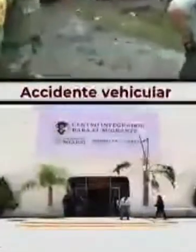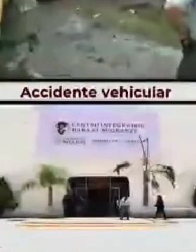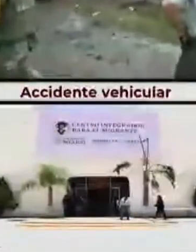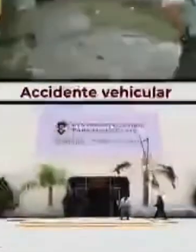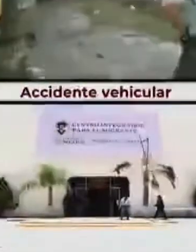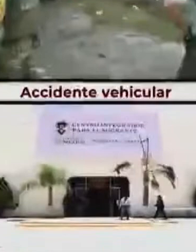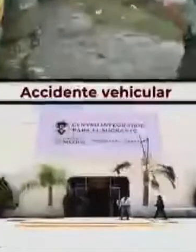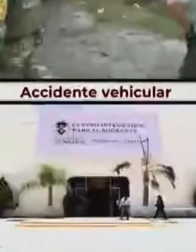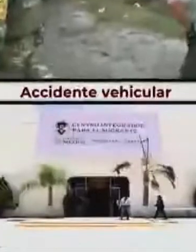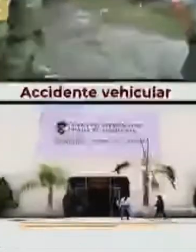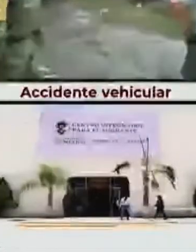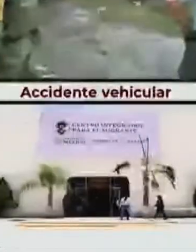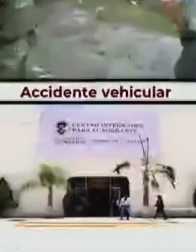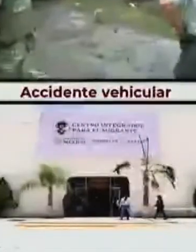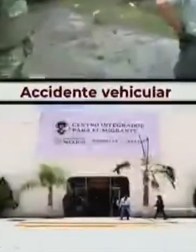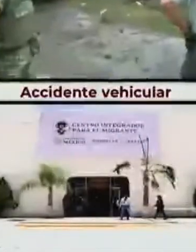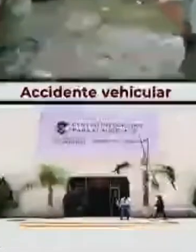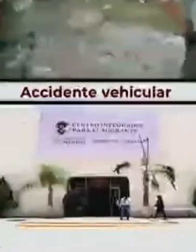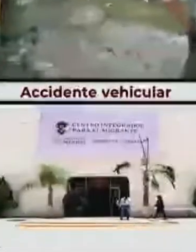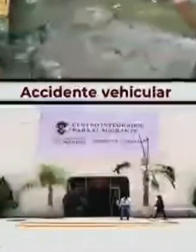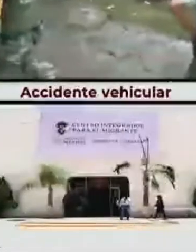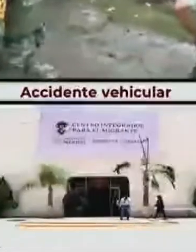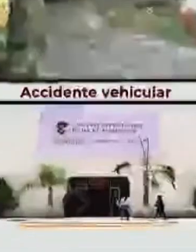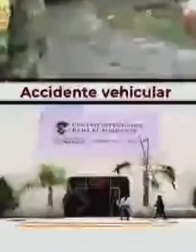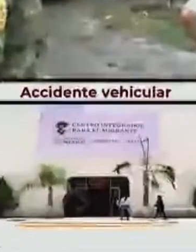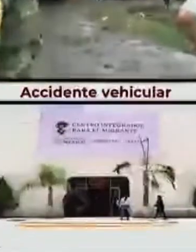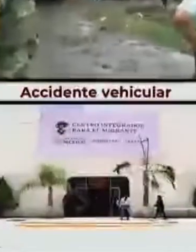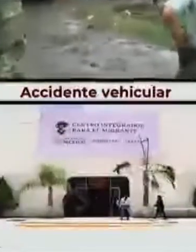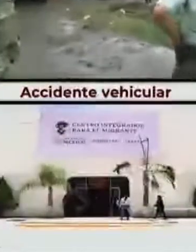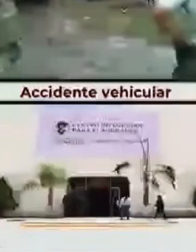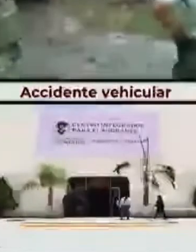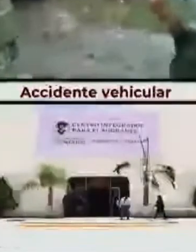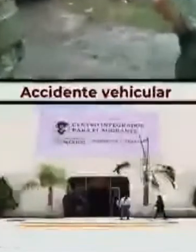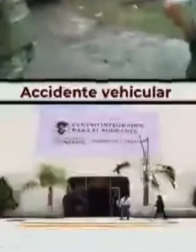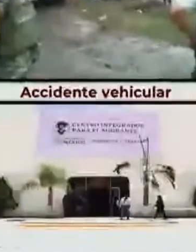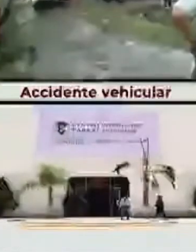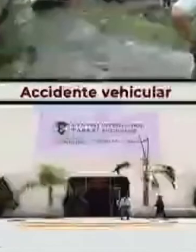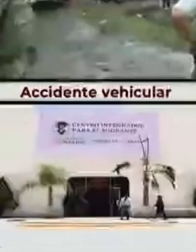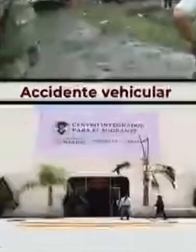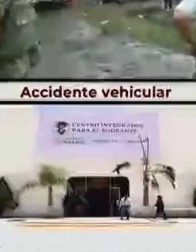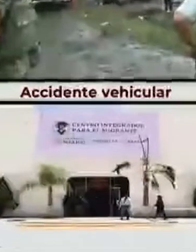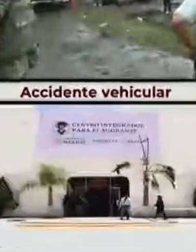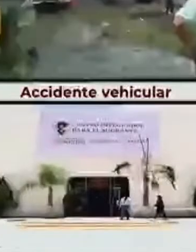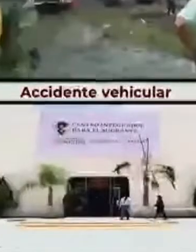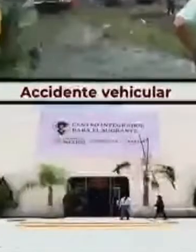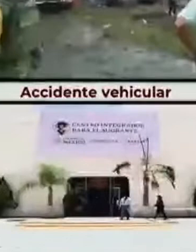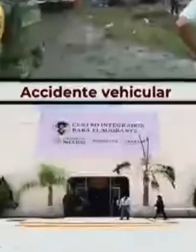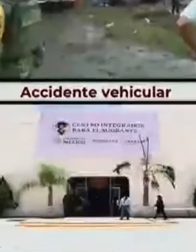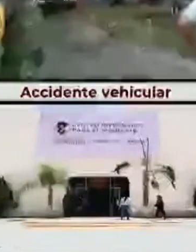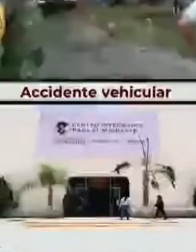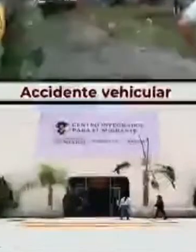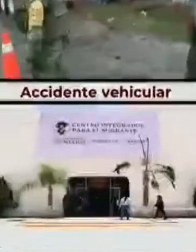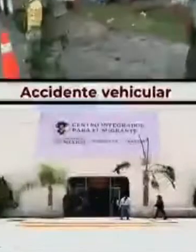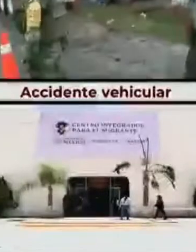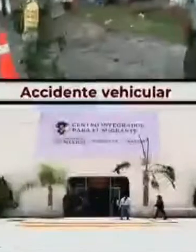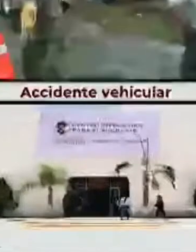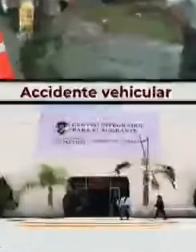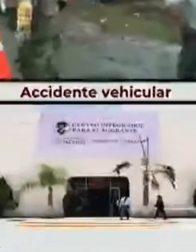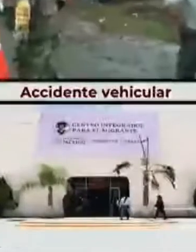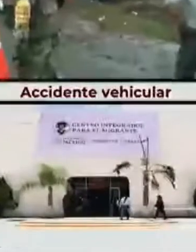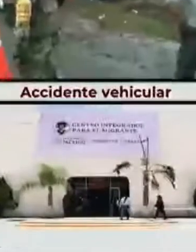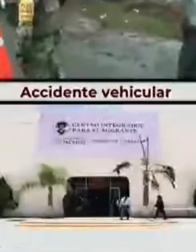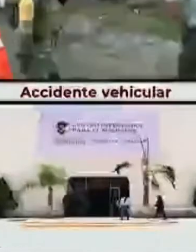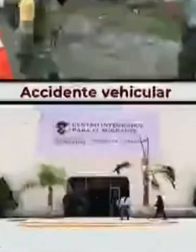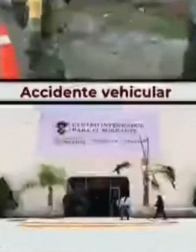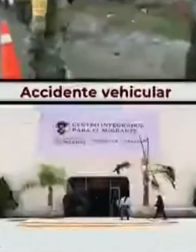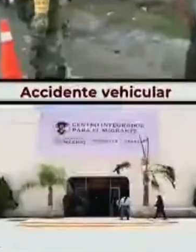856 efectivos, 54 vehículos y 3 aeronaves, y por parte de la Guardia Nacional 950 efectivos, 72 vehículos y